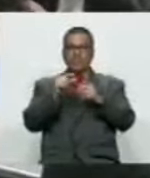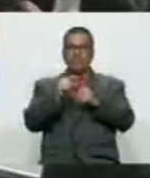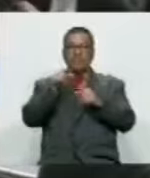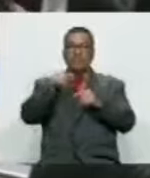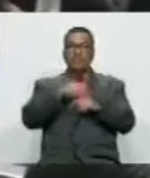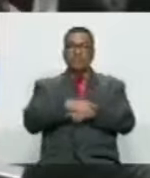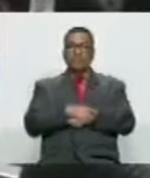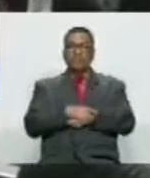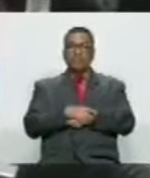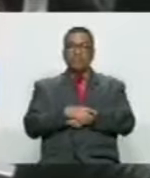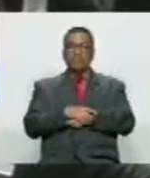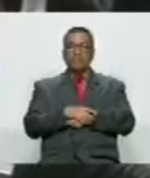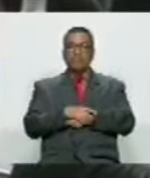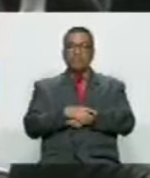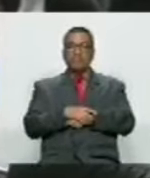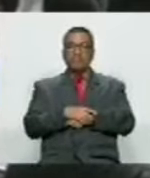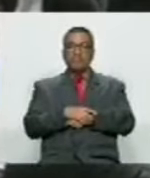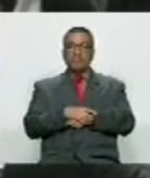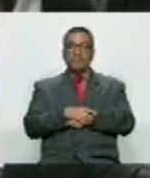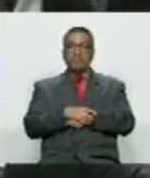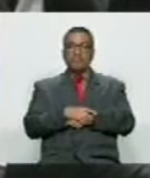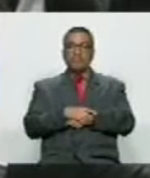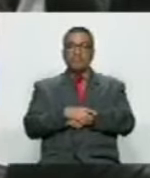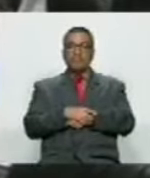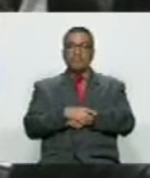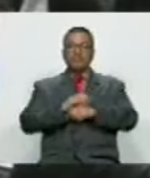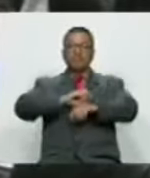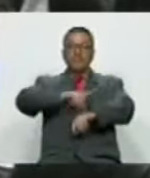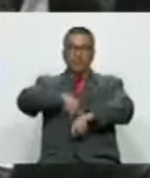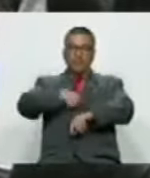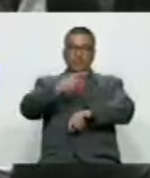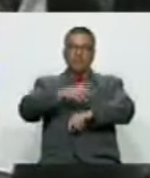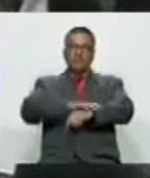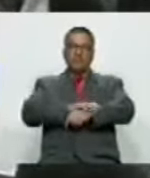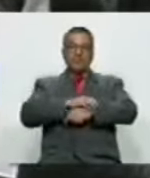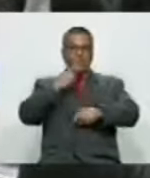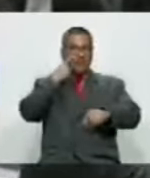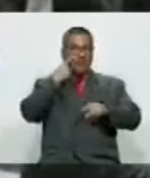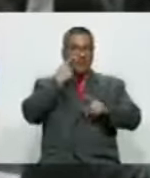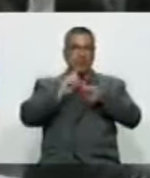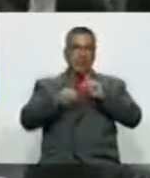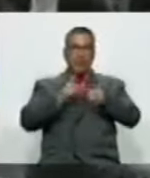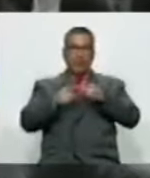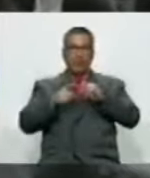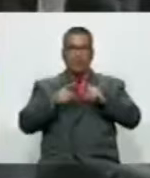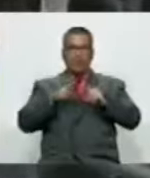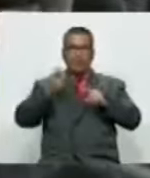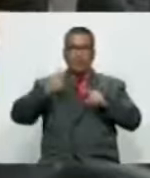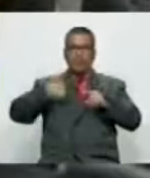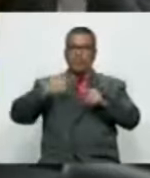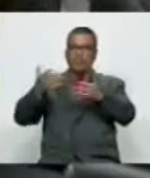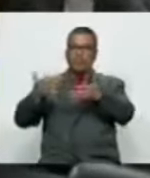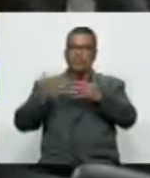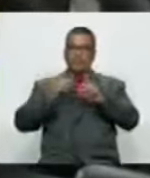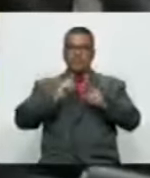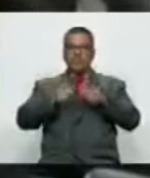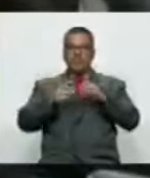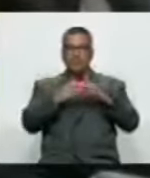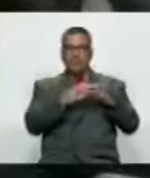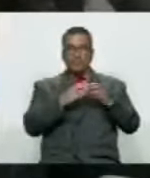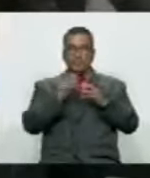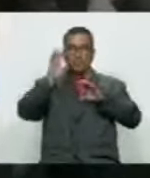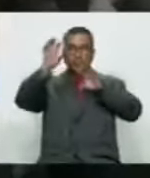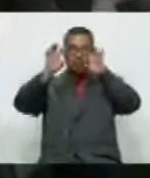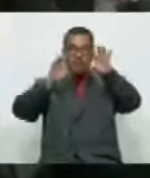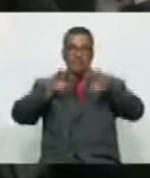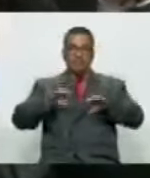palabra para, luego de unas observaciones que hemos recibido de algunos sectores del